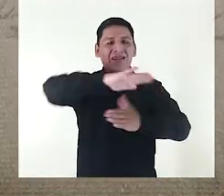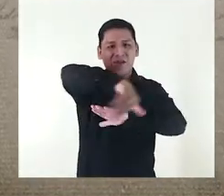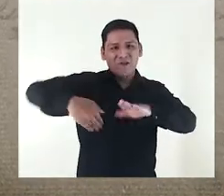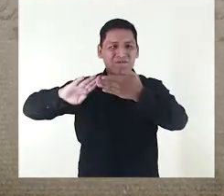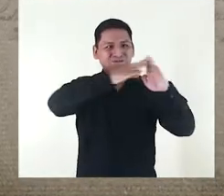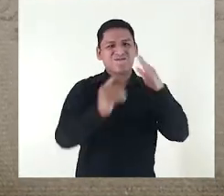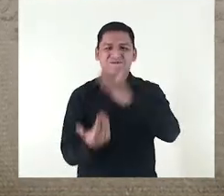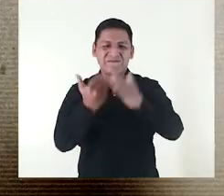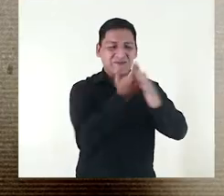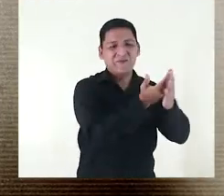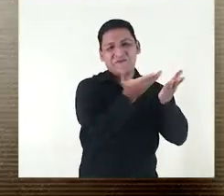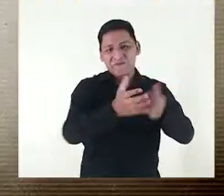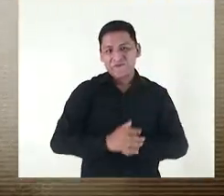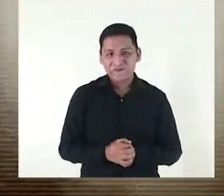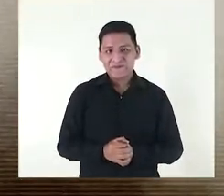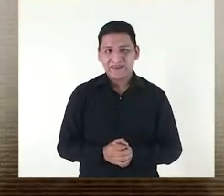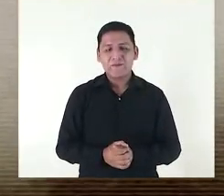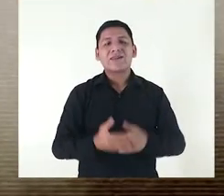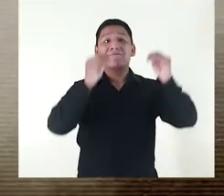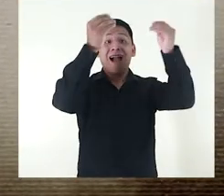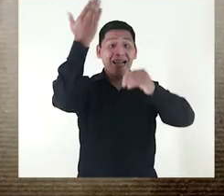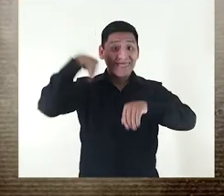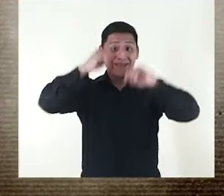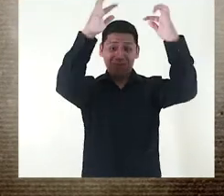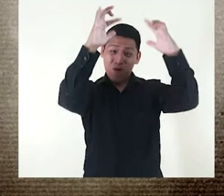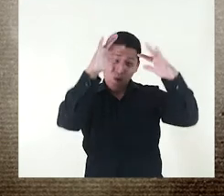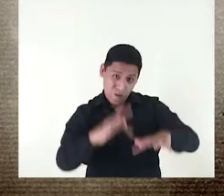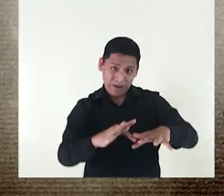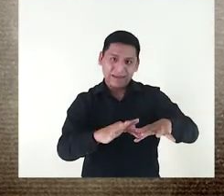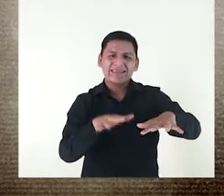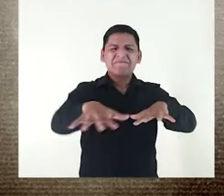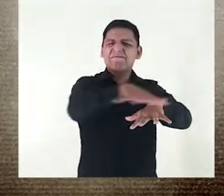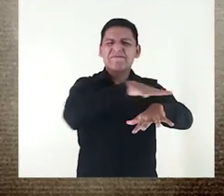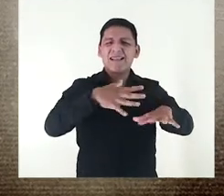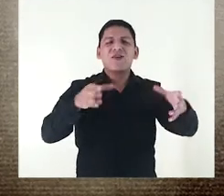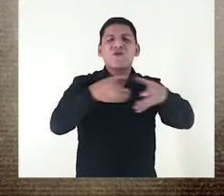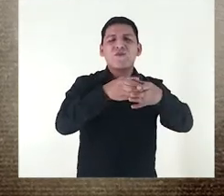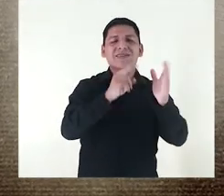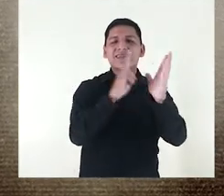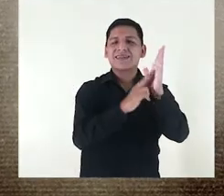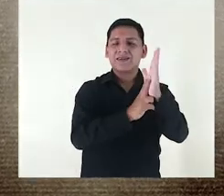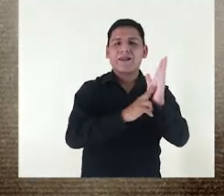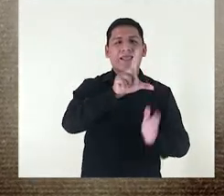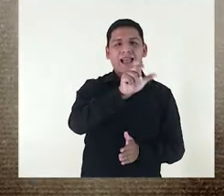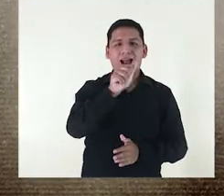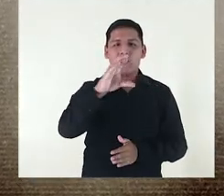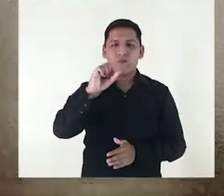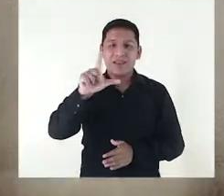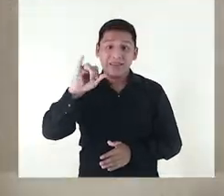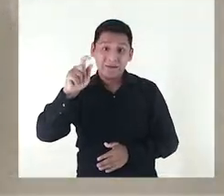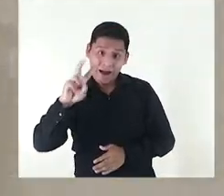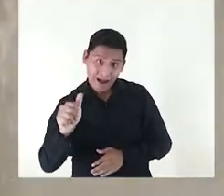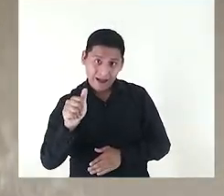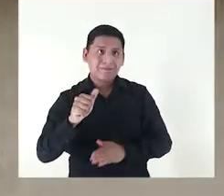quería transmitir en un periodo de grandes cambios para la ciudad. Para ello se demolió el edificio del siglo pasado, que había sido la compañía de